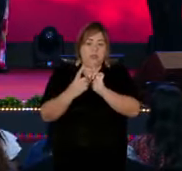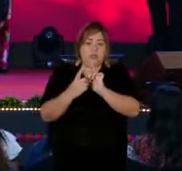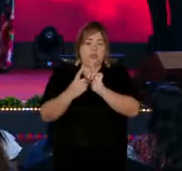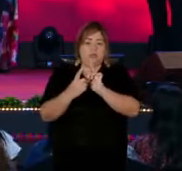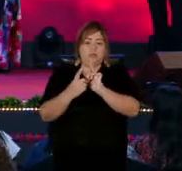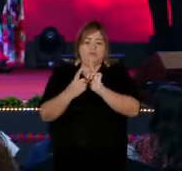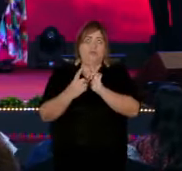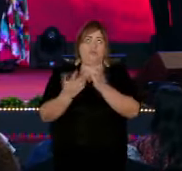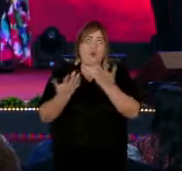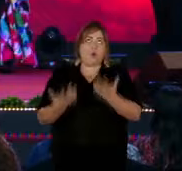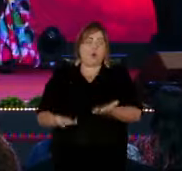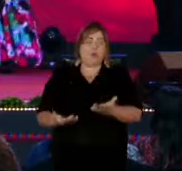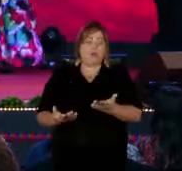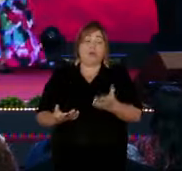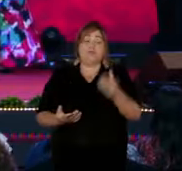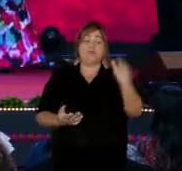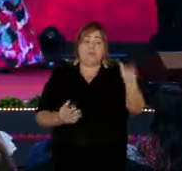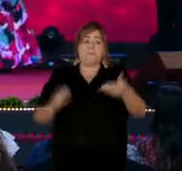yo les invito.